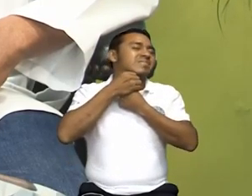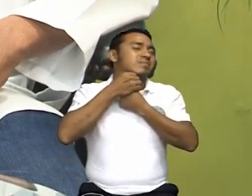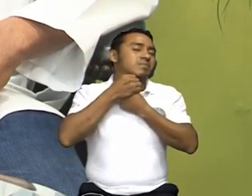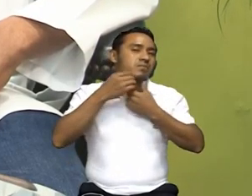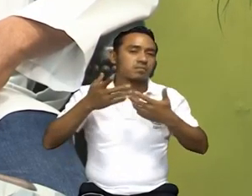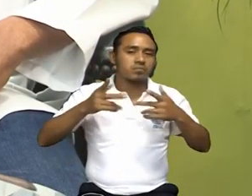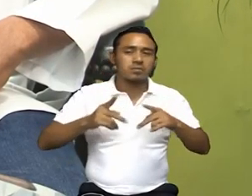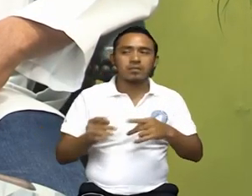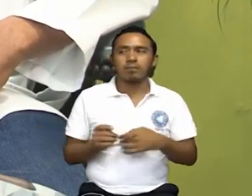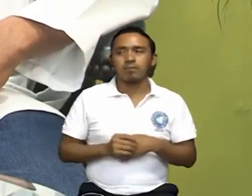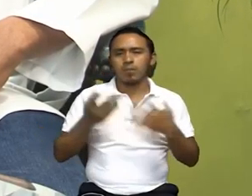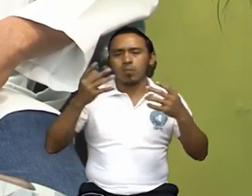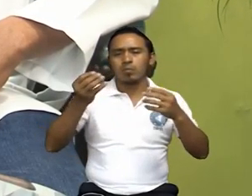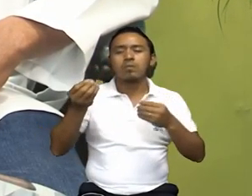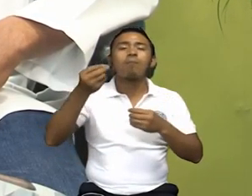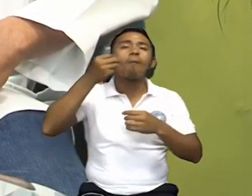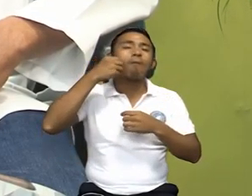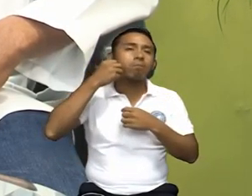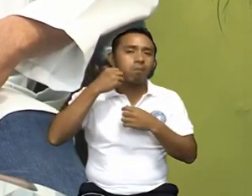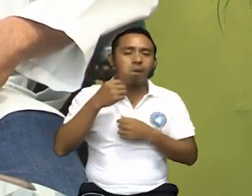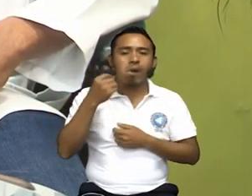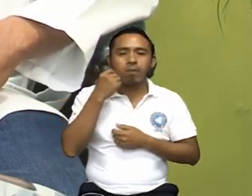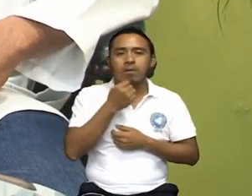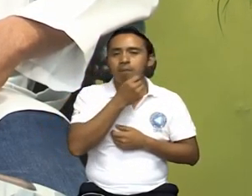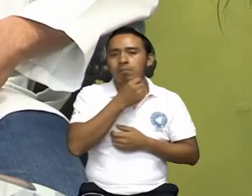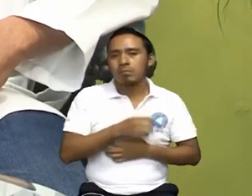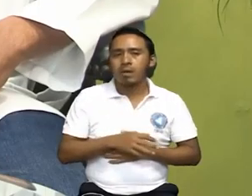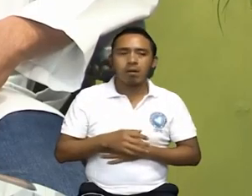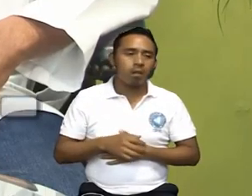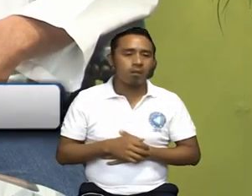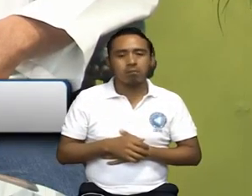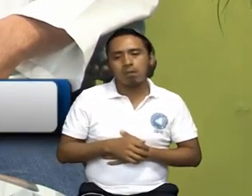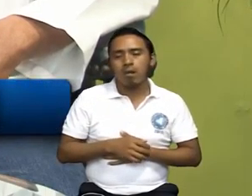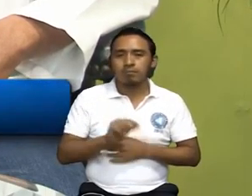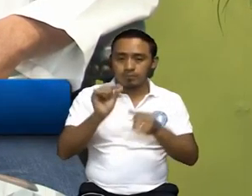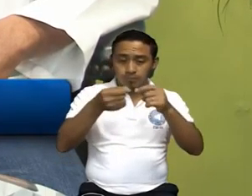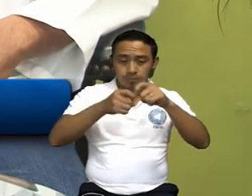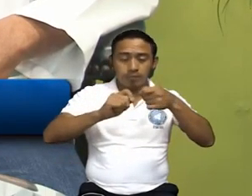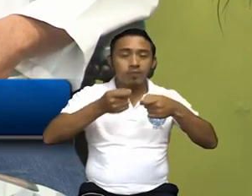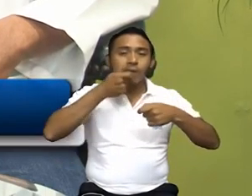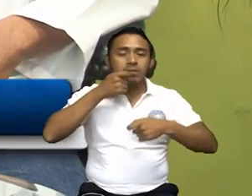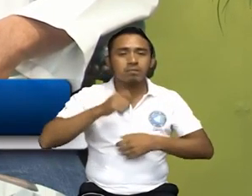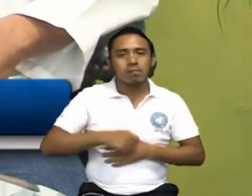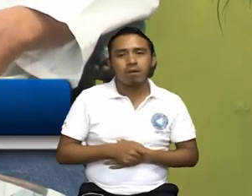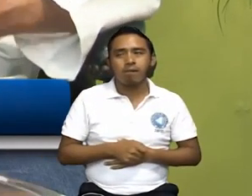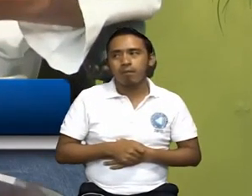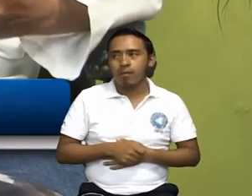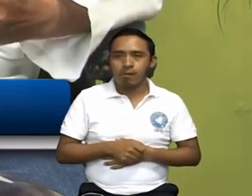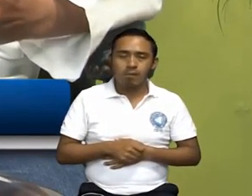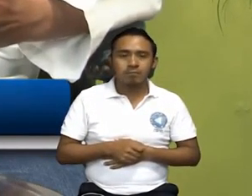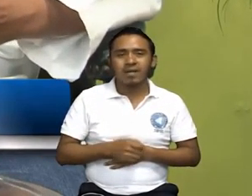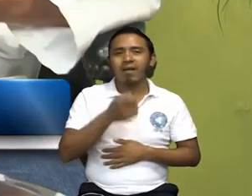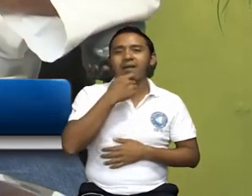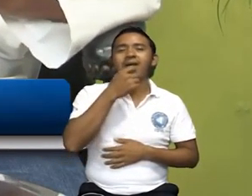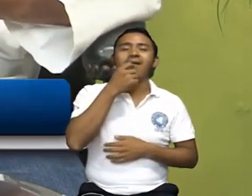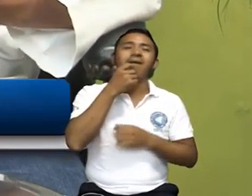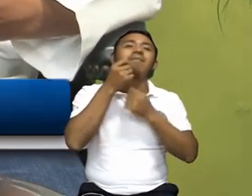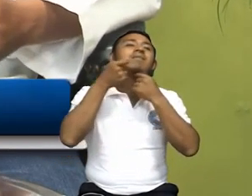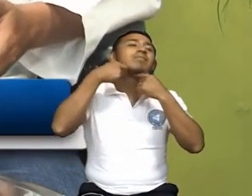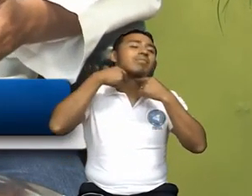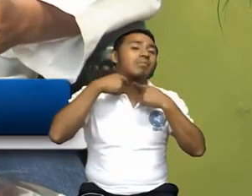Muchas personas se meten objetos en la boca y lo andan ahí, no son, puede ser un caramelo, bueno, pero lo andan y entonces se ponen a reír o a